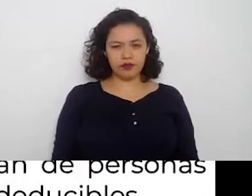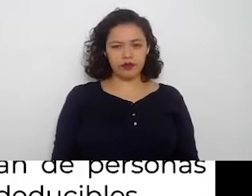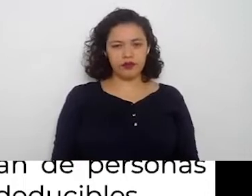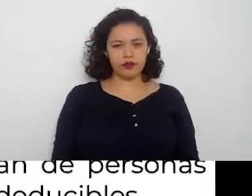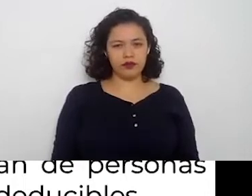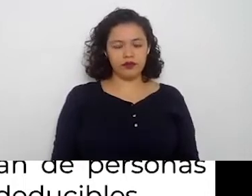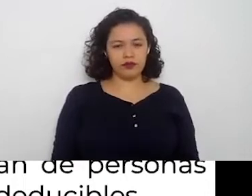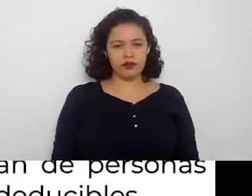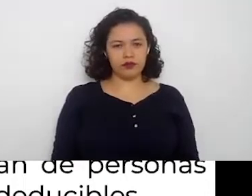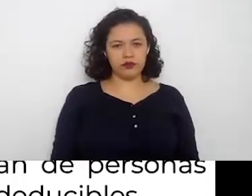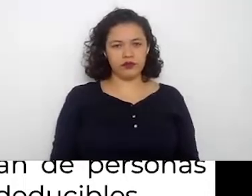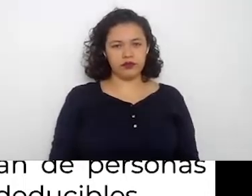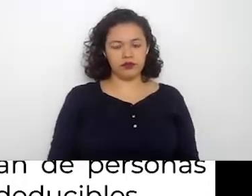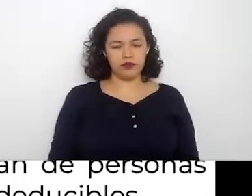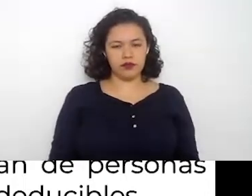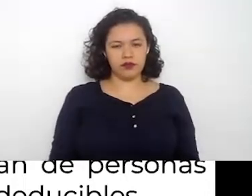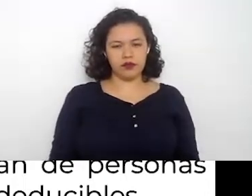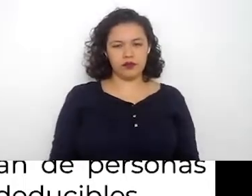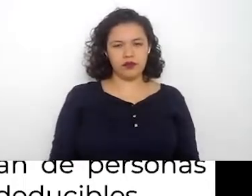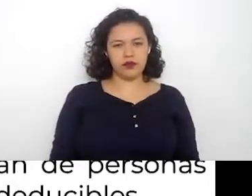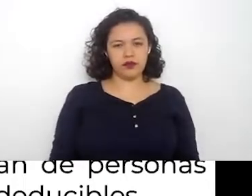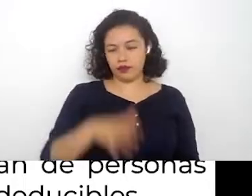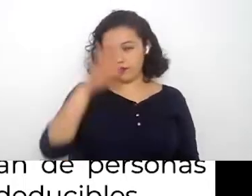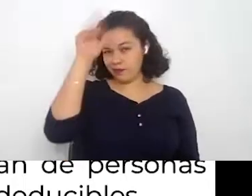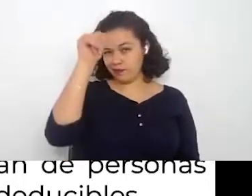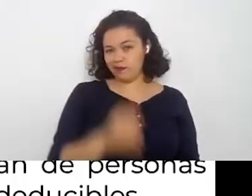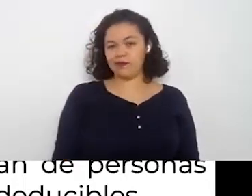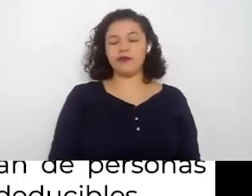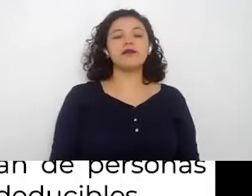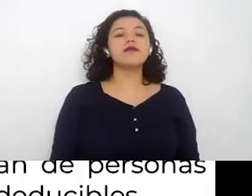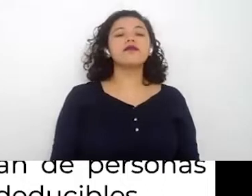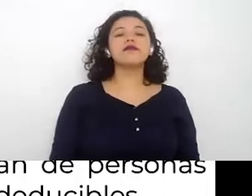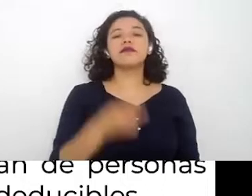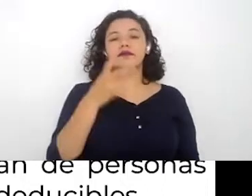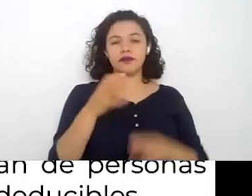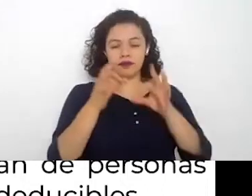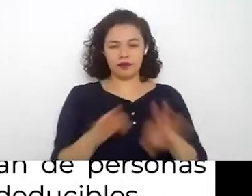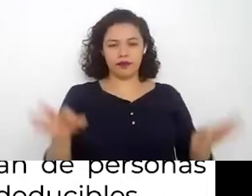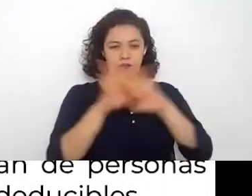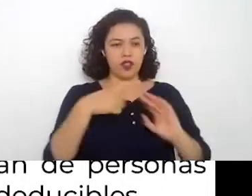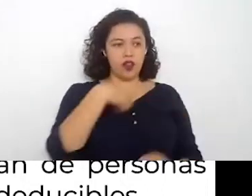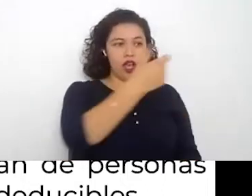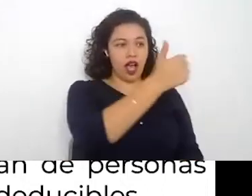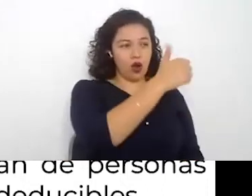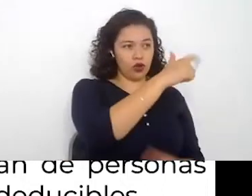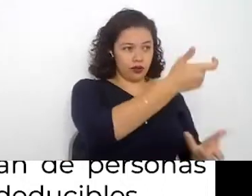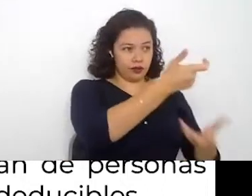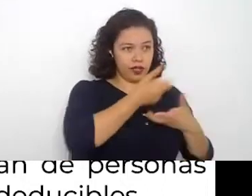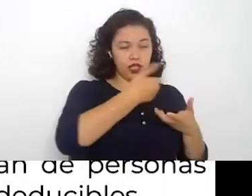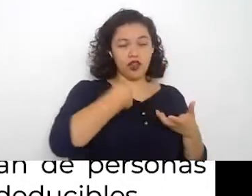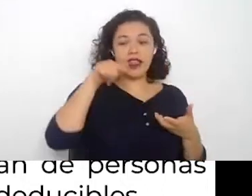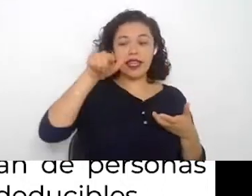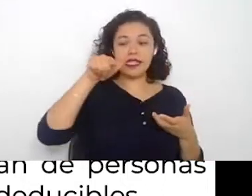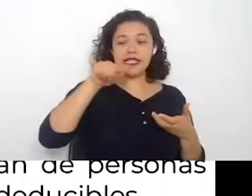de que realizamos esta operación. ¿Correcto? Esto es bien importante, no lo dejen también. Esto ha causado dolores